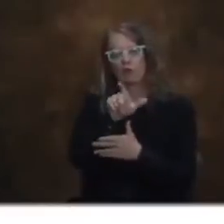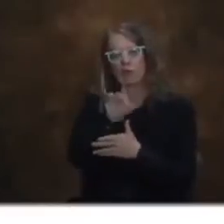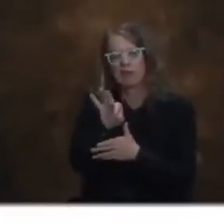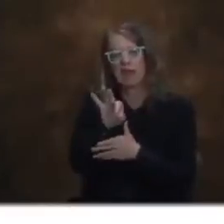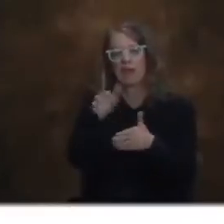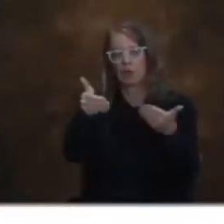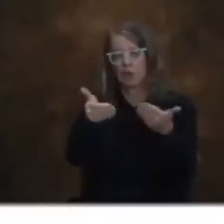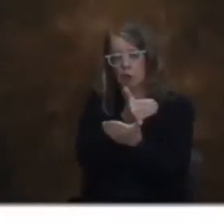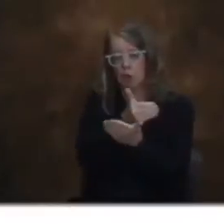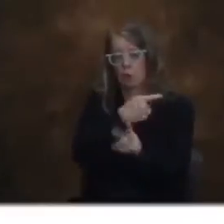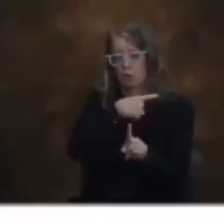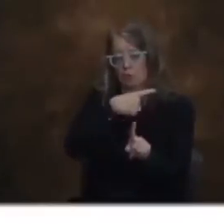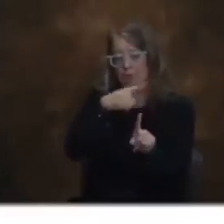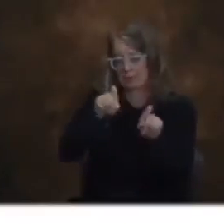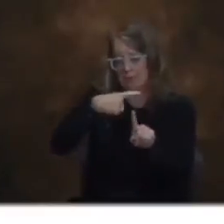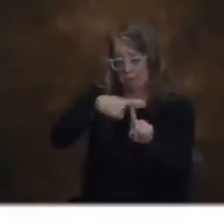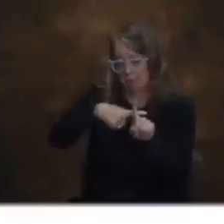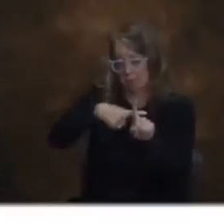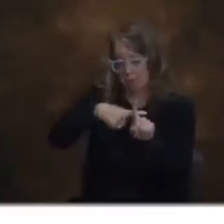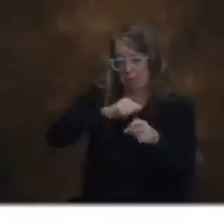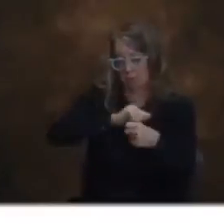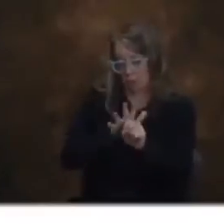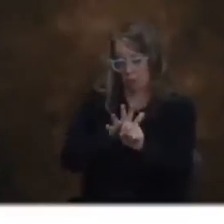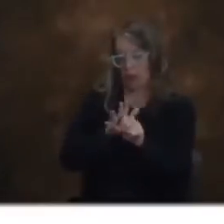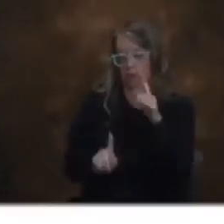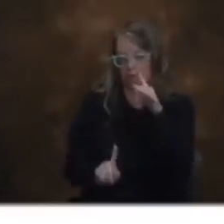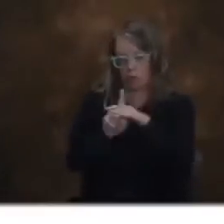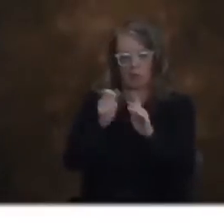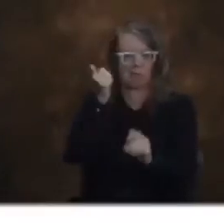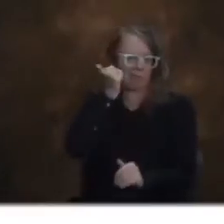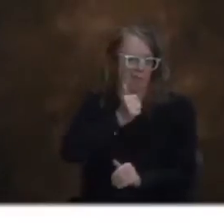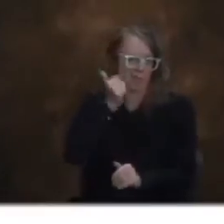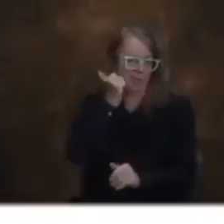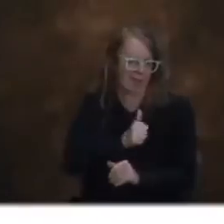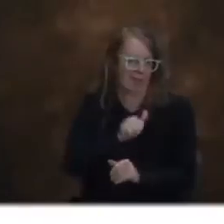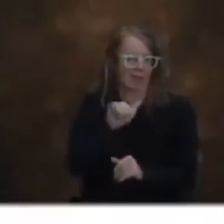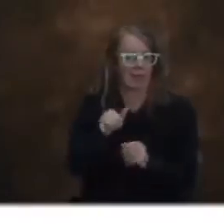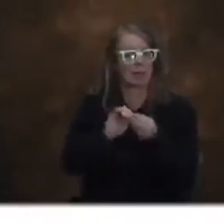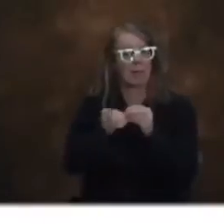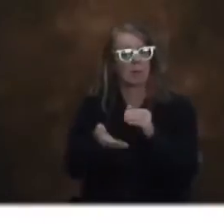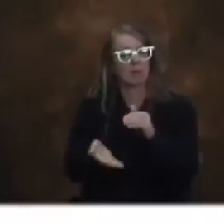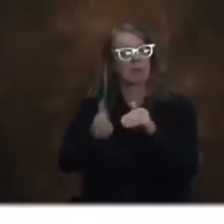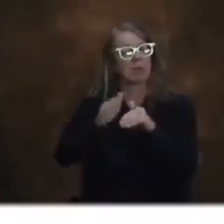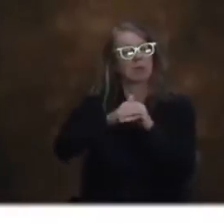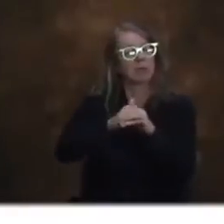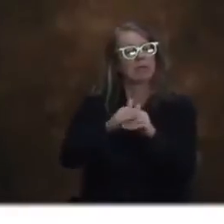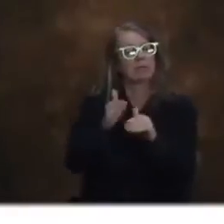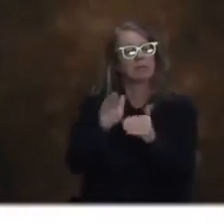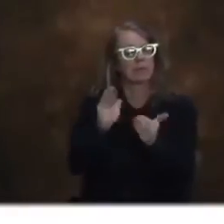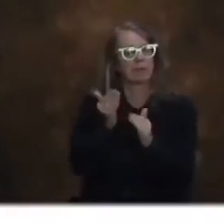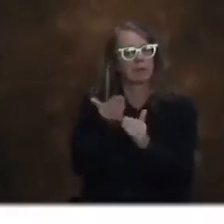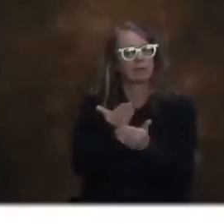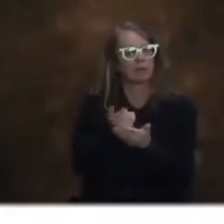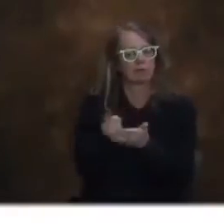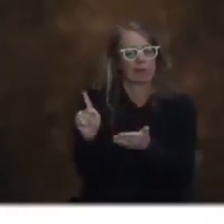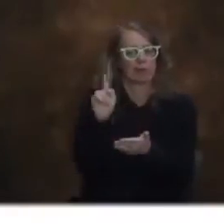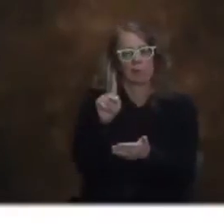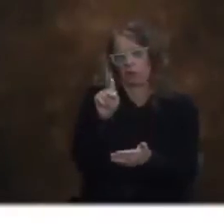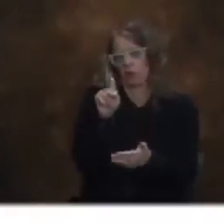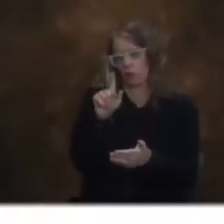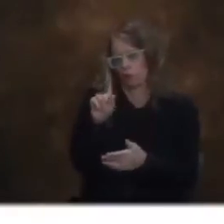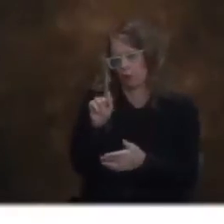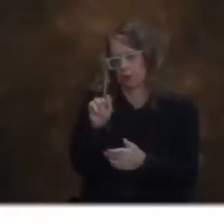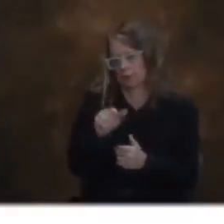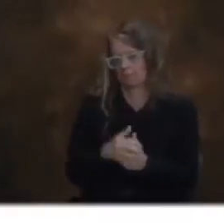y en promedio estamos viendo alrededor de 129 casos en el flujo de trabajo del departamento de salud pública esto es un aumento de